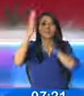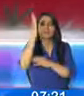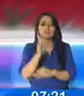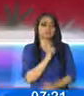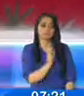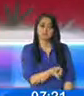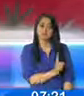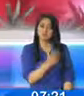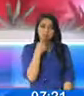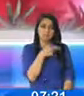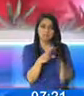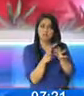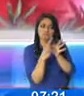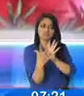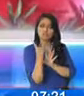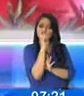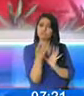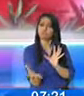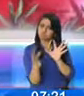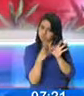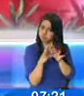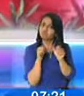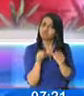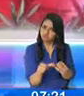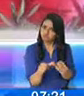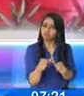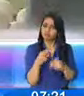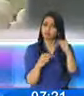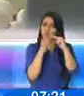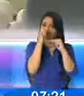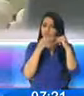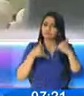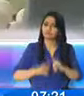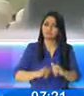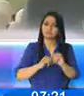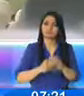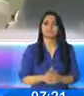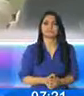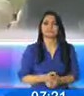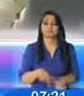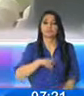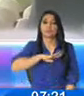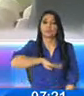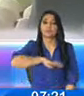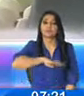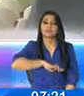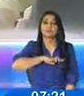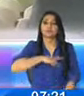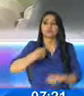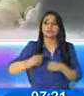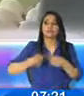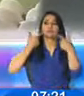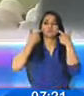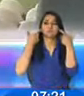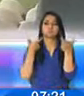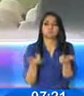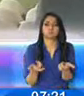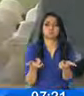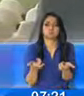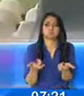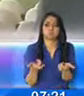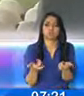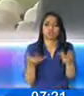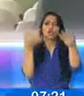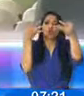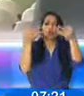desmintió la ruptura y ratificó su permanencia en el proyecto nosotros como municipio vamos a velar y exigir el estricto